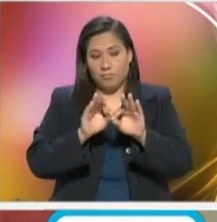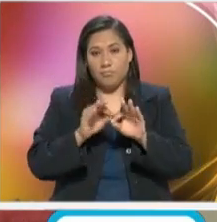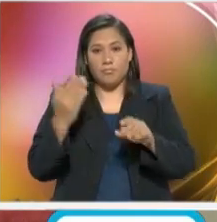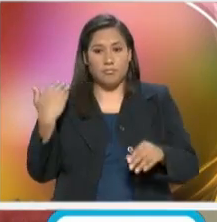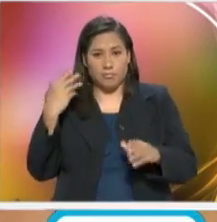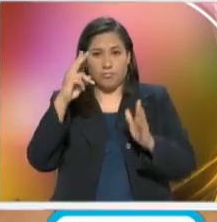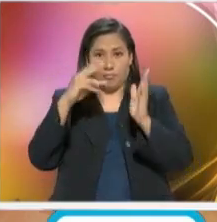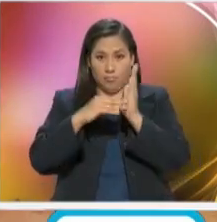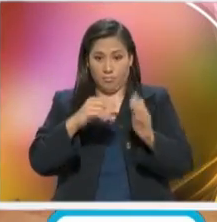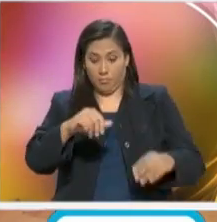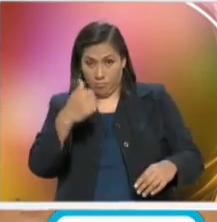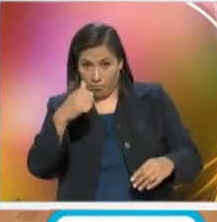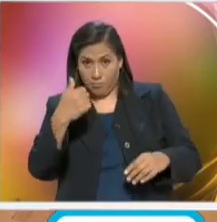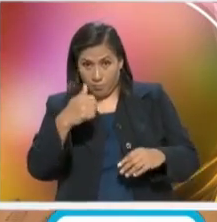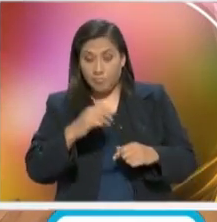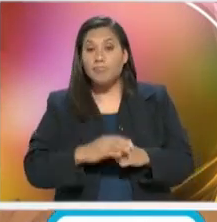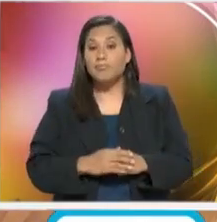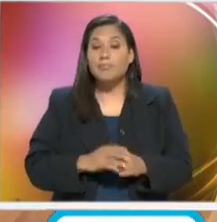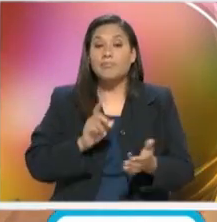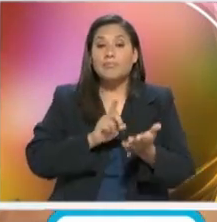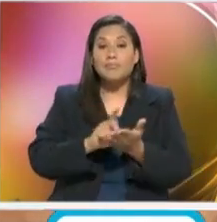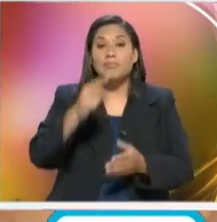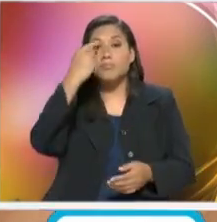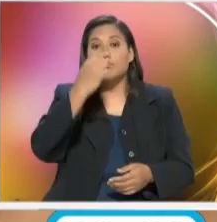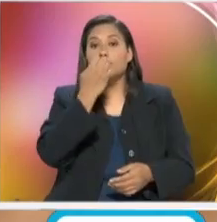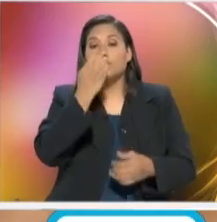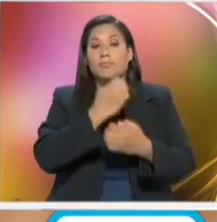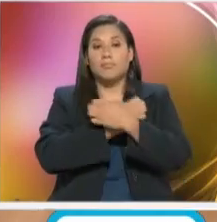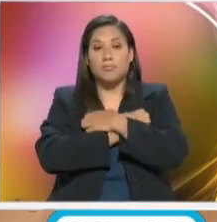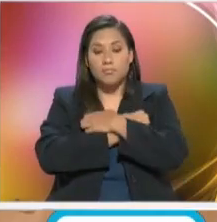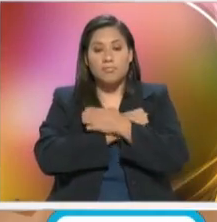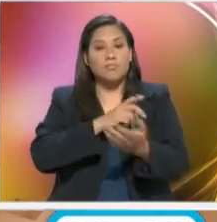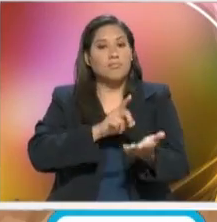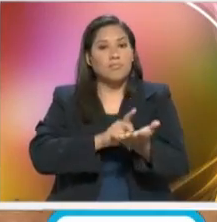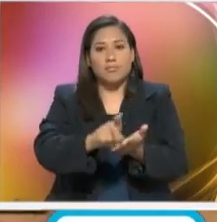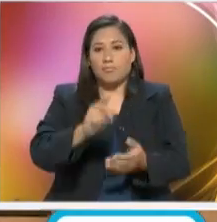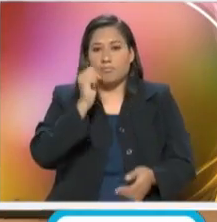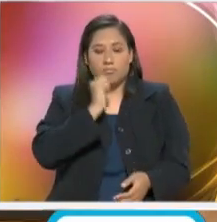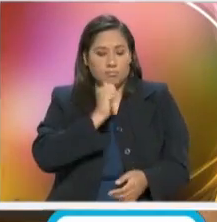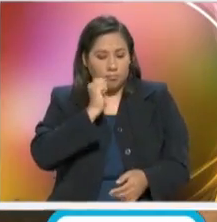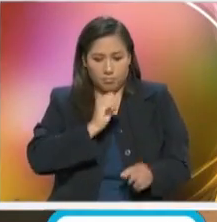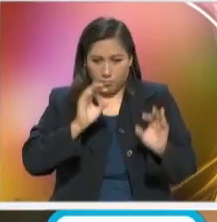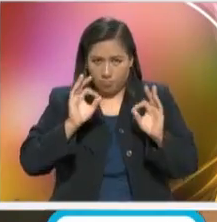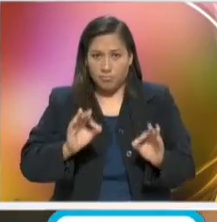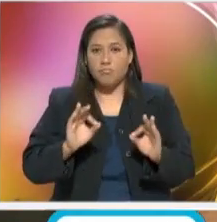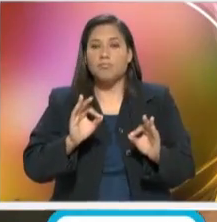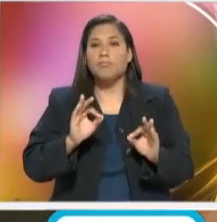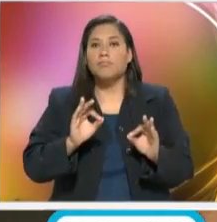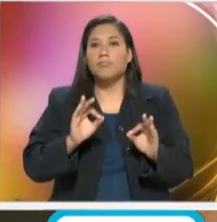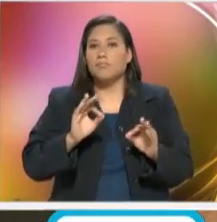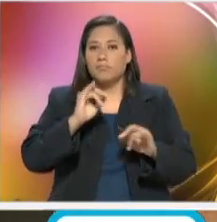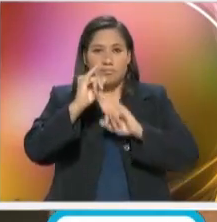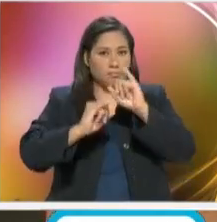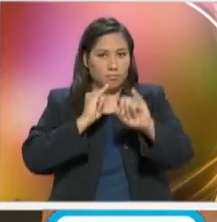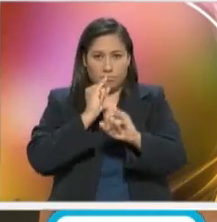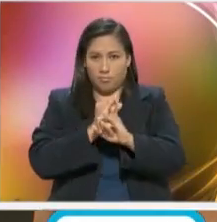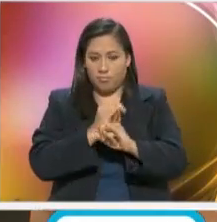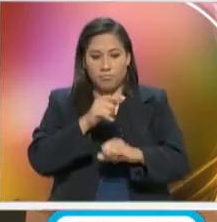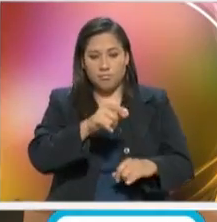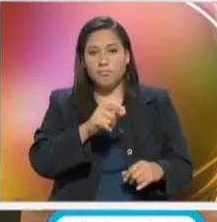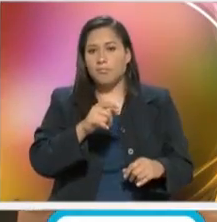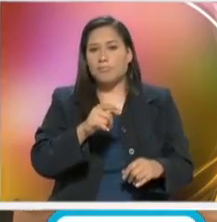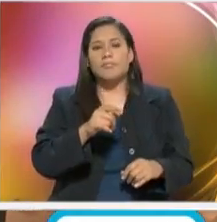2011, el derecho a la educación es un derecho universal, es un derecho que tiene que